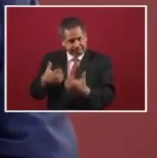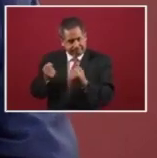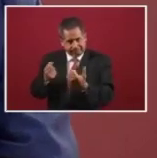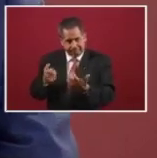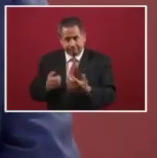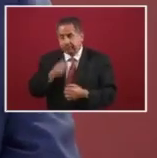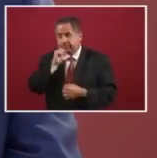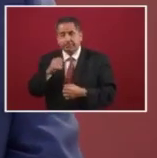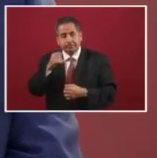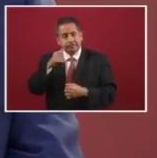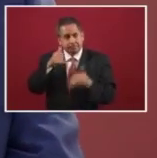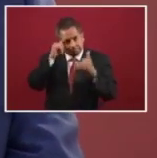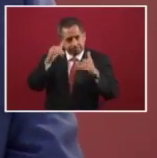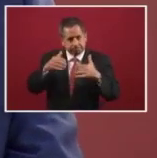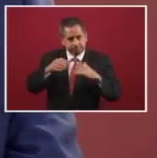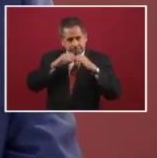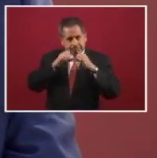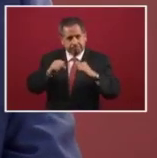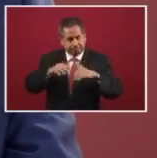ganado